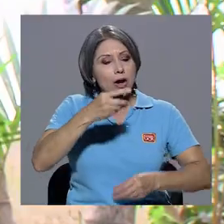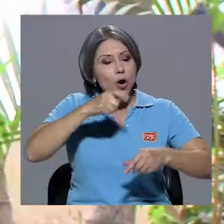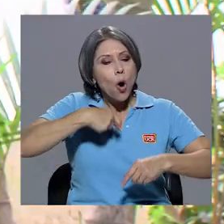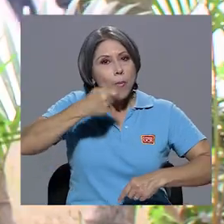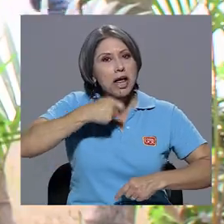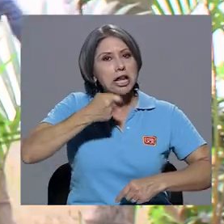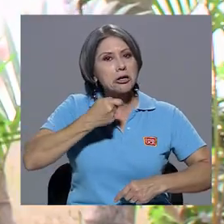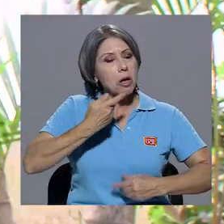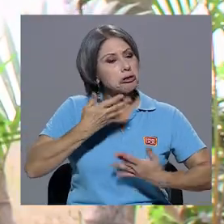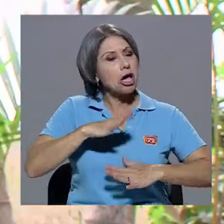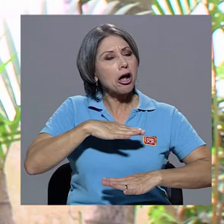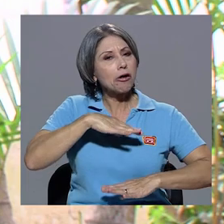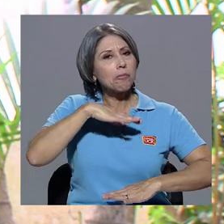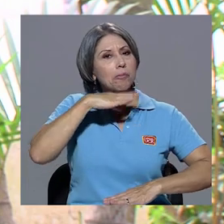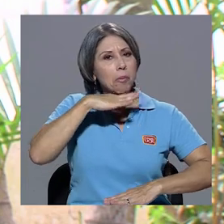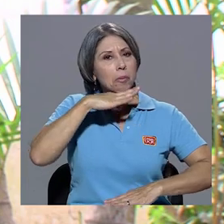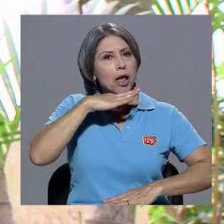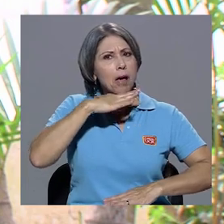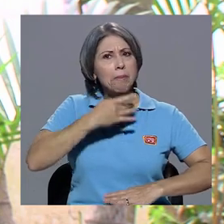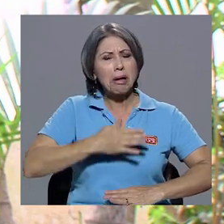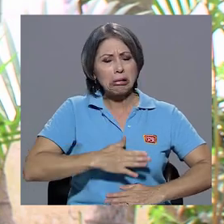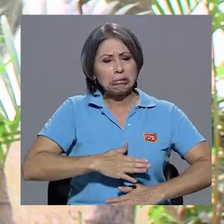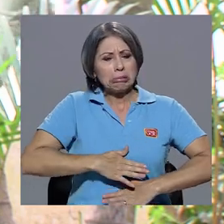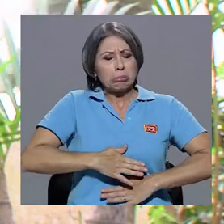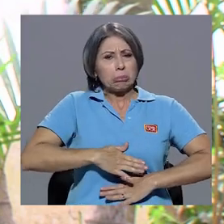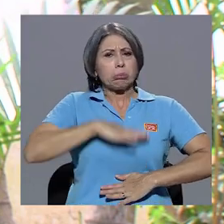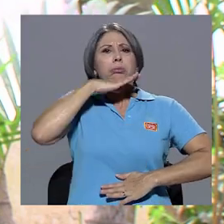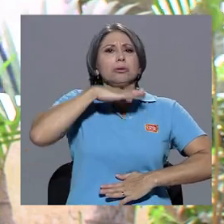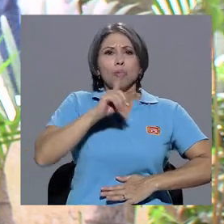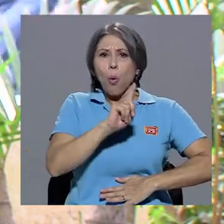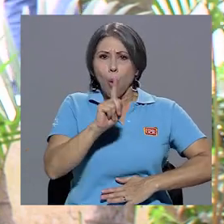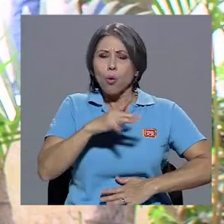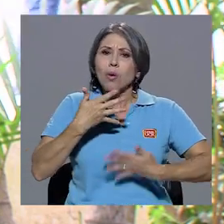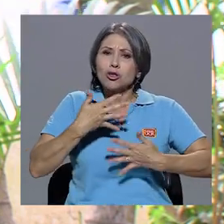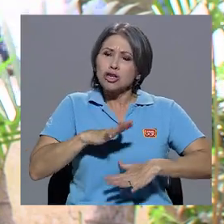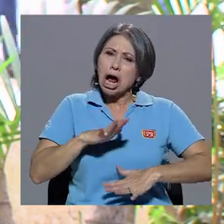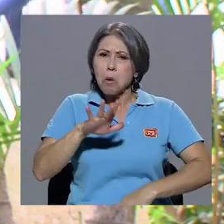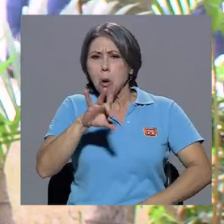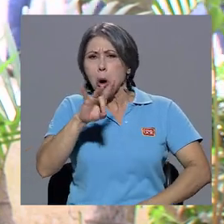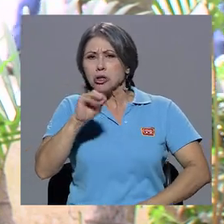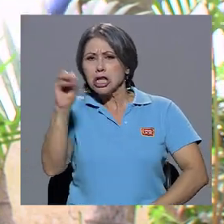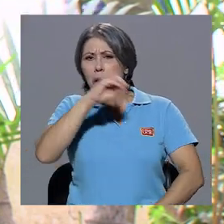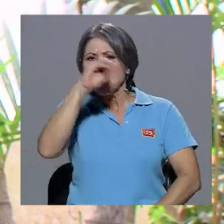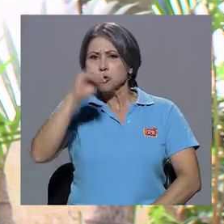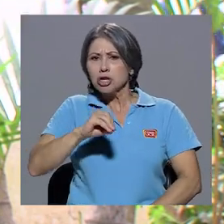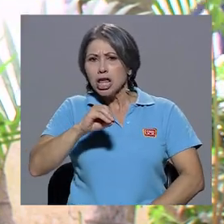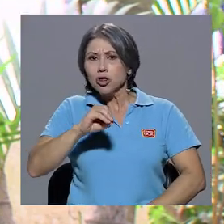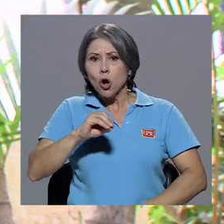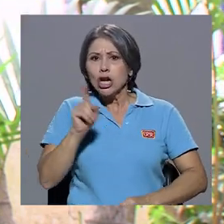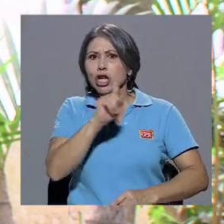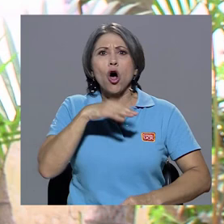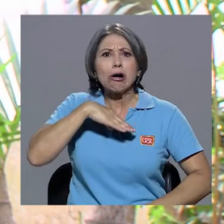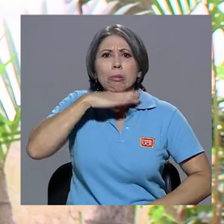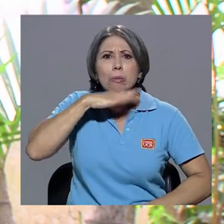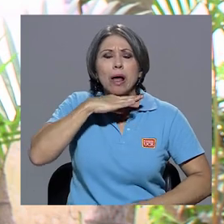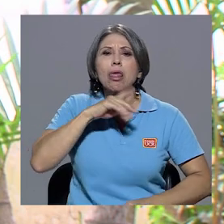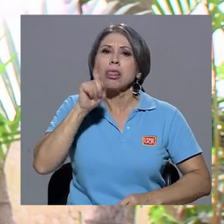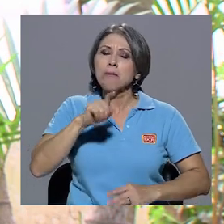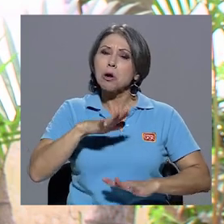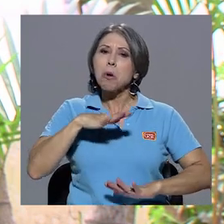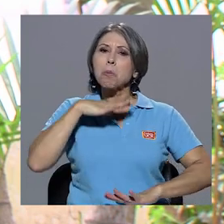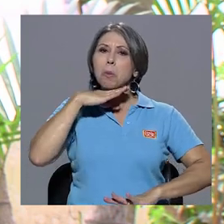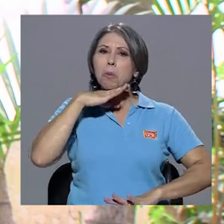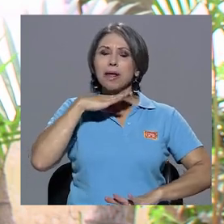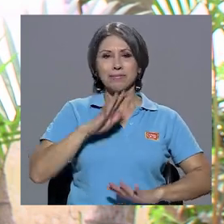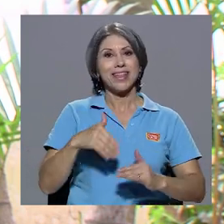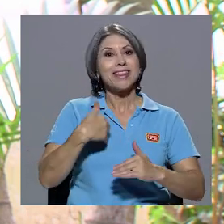sea, como 100% de la plenitud gástrica, sino un 80%, dicen ellos, que es casi cuando uno va a estar, cuando uno va a estar ya muy lleno de comer. Después